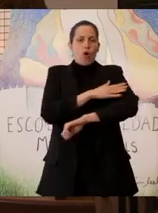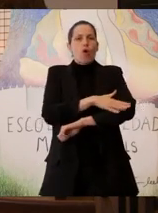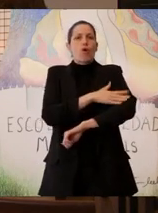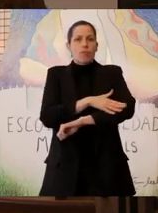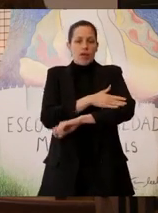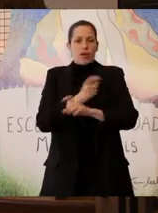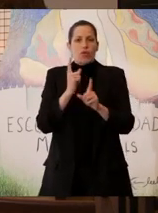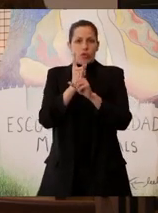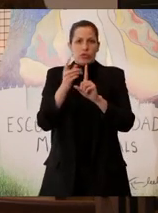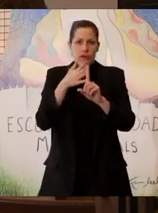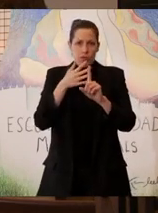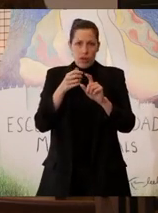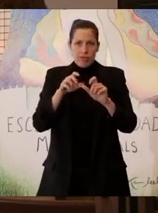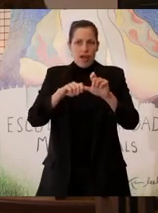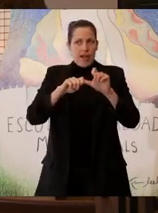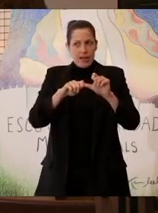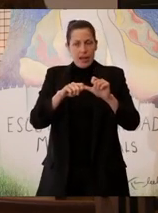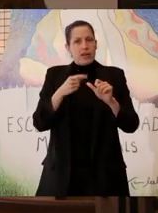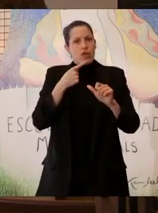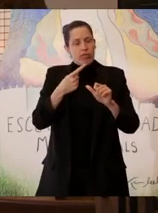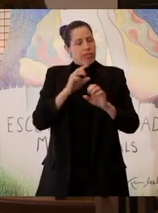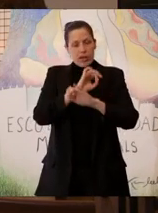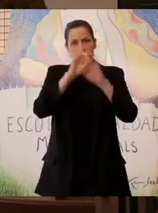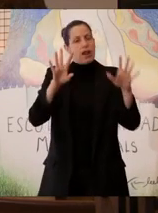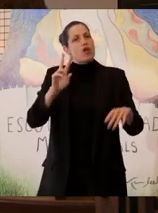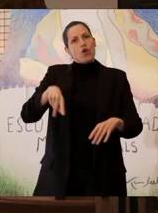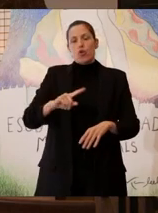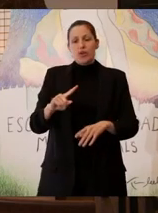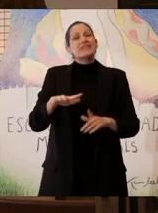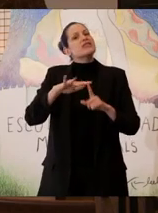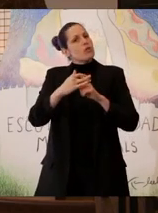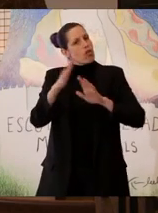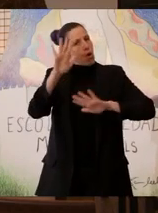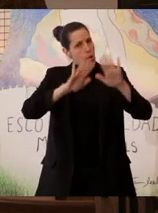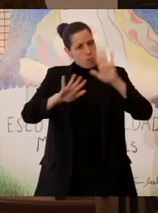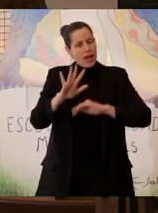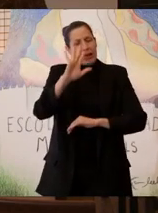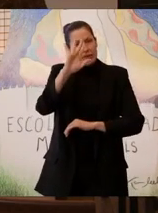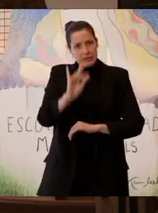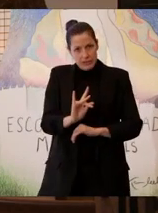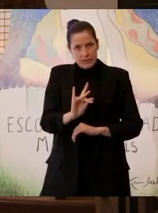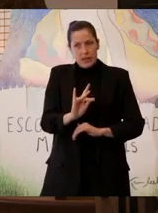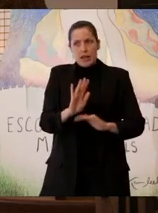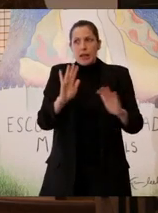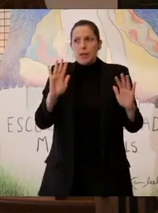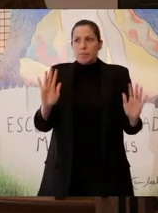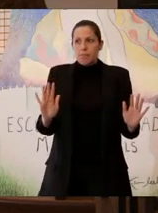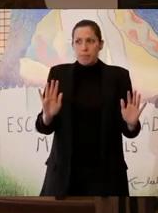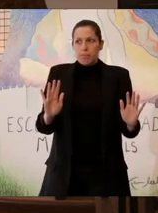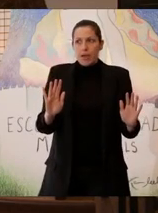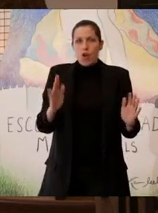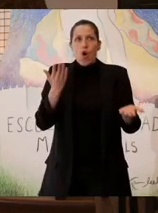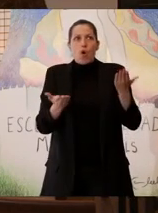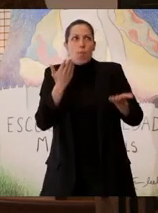que no es así, o sea, que estamos en una situación muy complicada, pero que estamos a años luz de lo que ha pasado hace